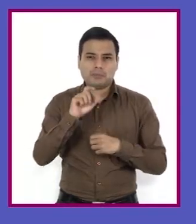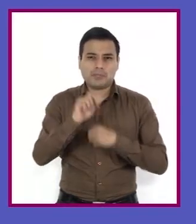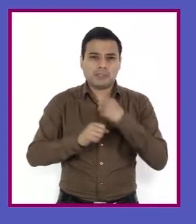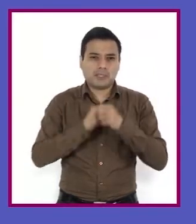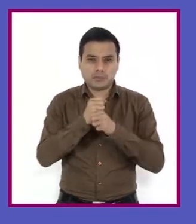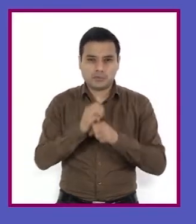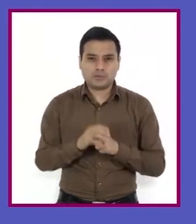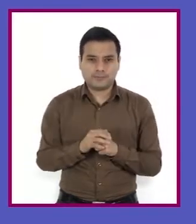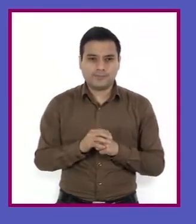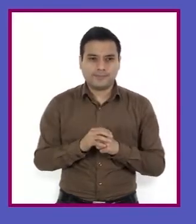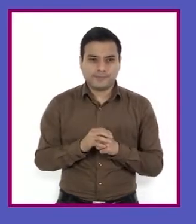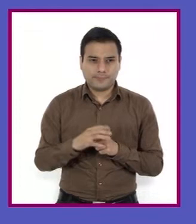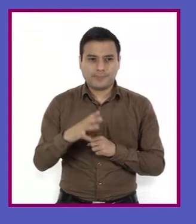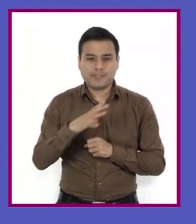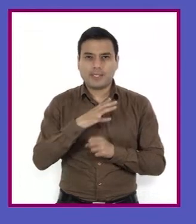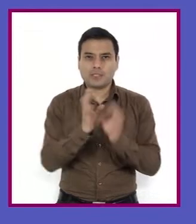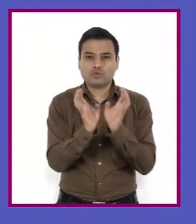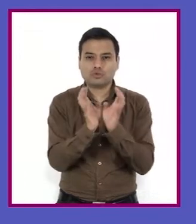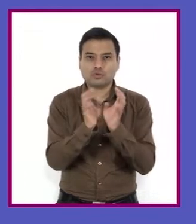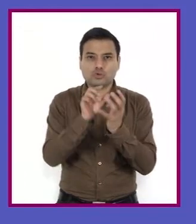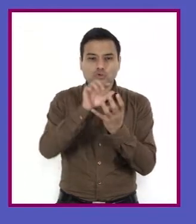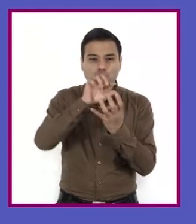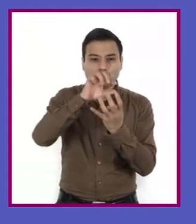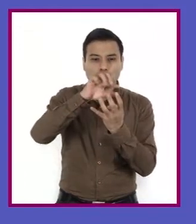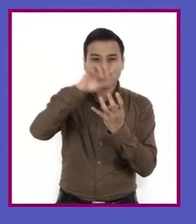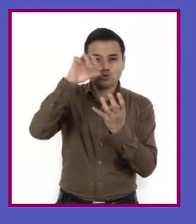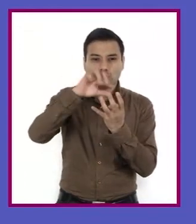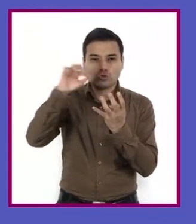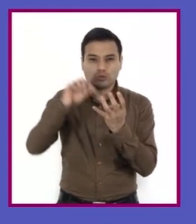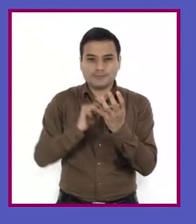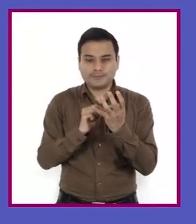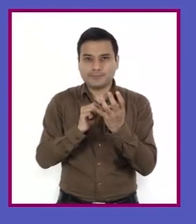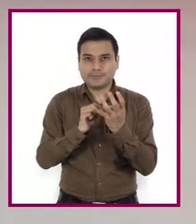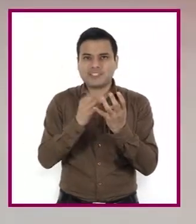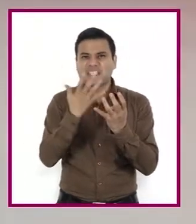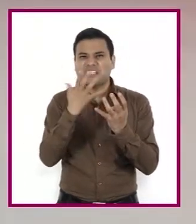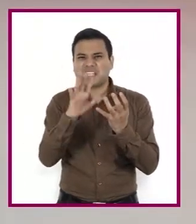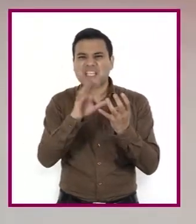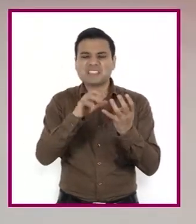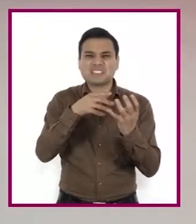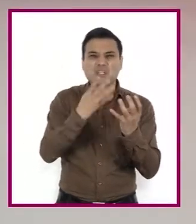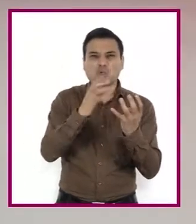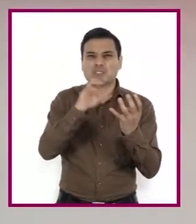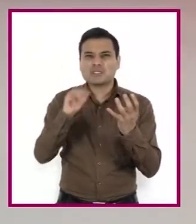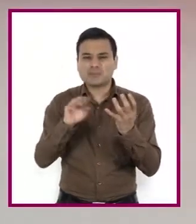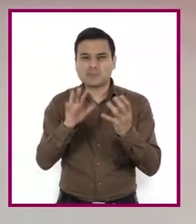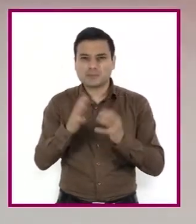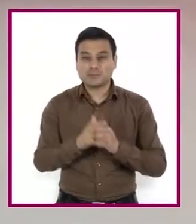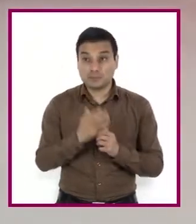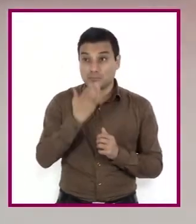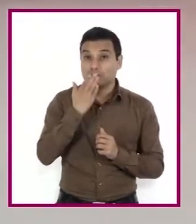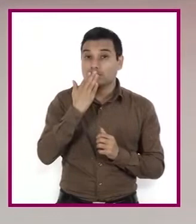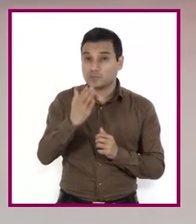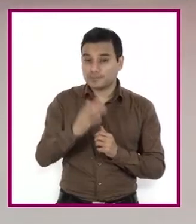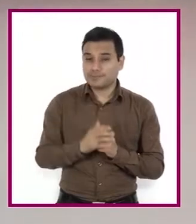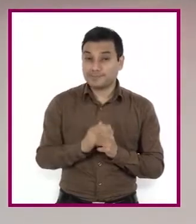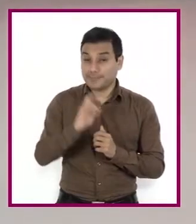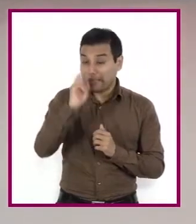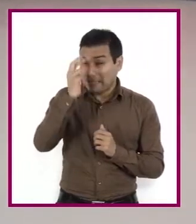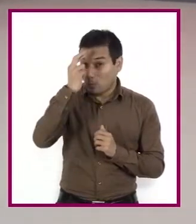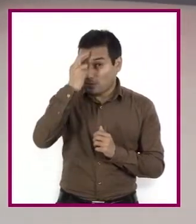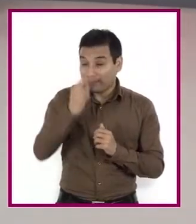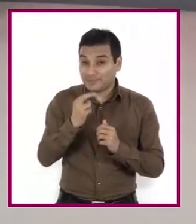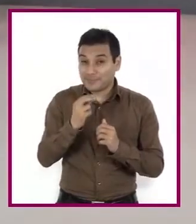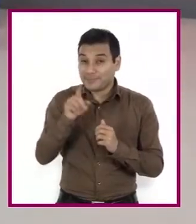de roseta y puede medir entre 10 a 14 centímetros. Lo hiciste bien, pero hay que recordar que